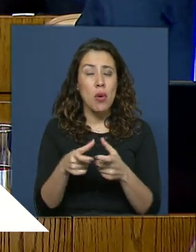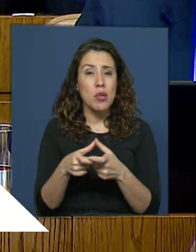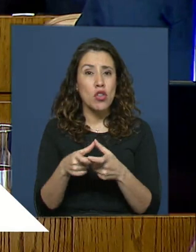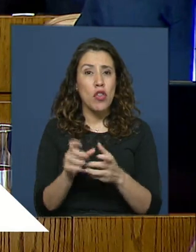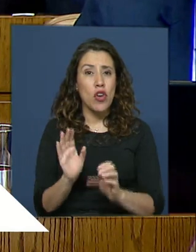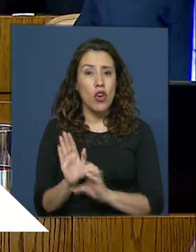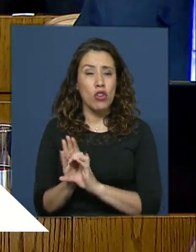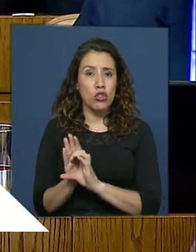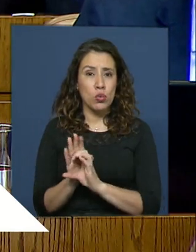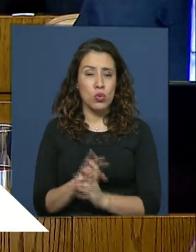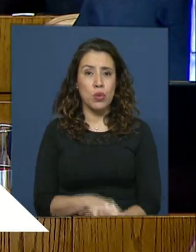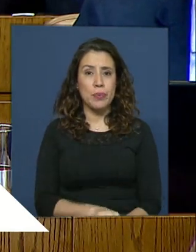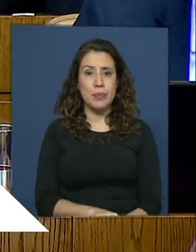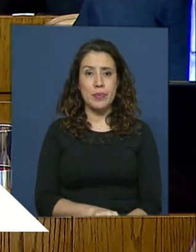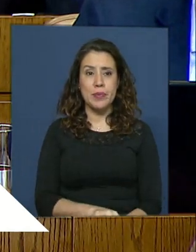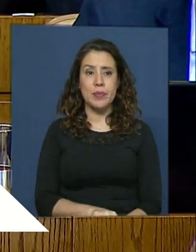Constitución.